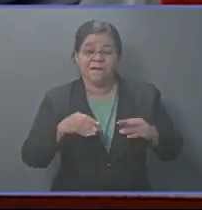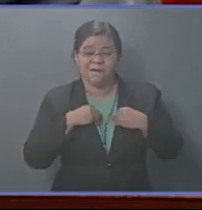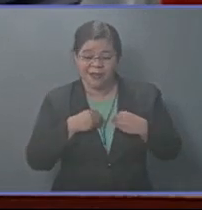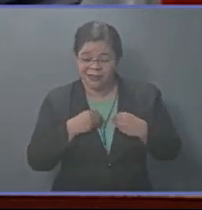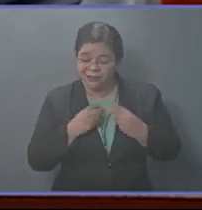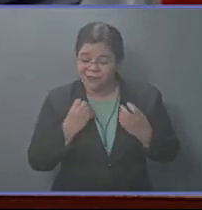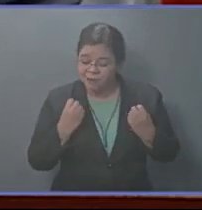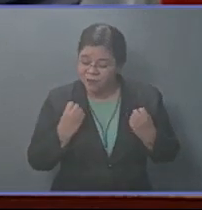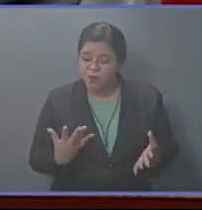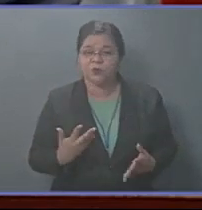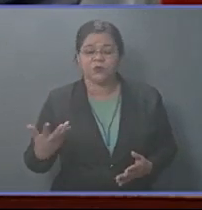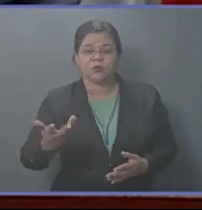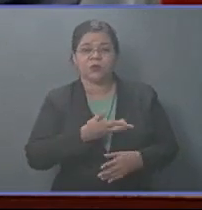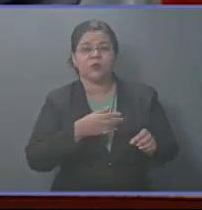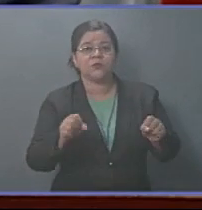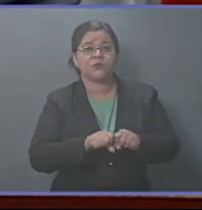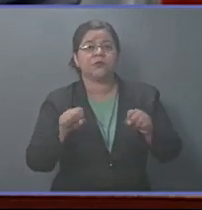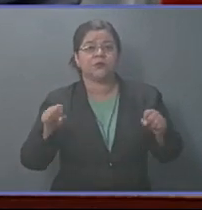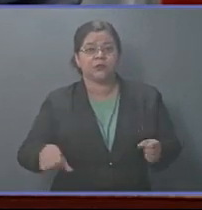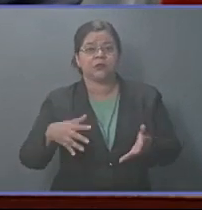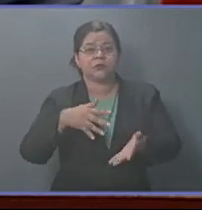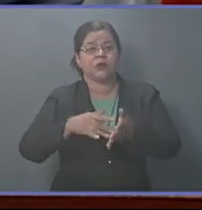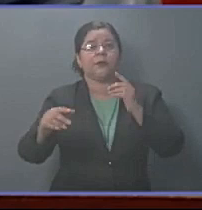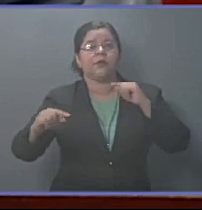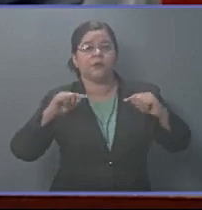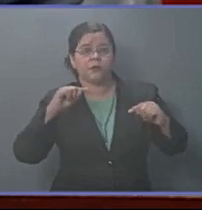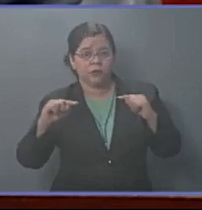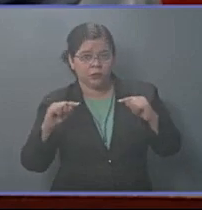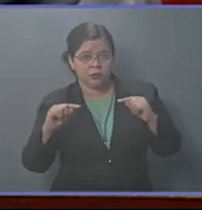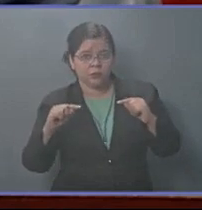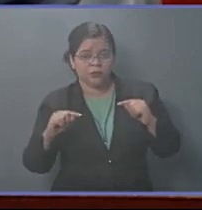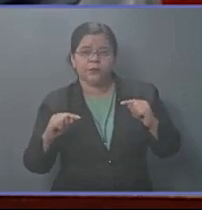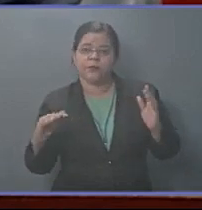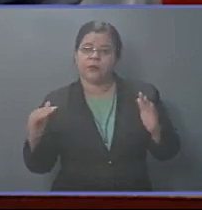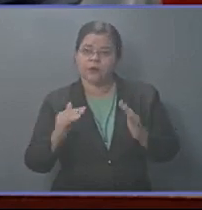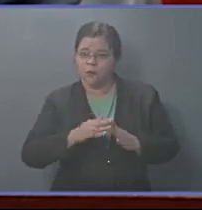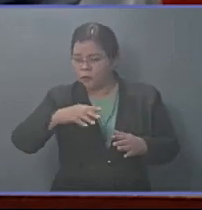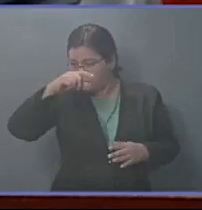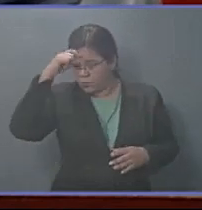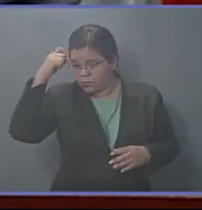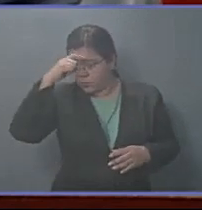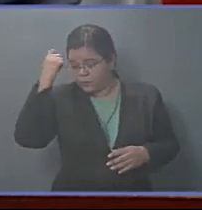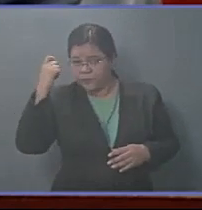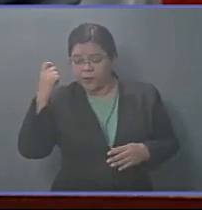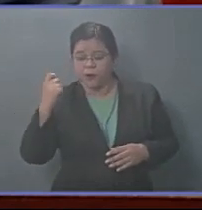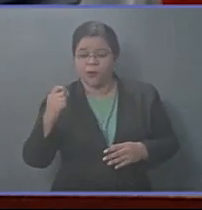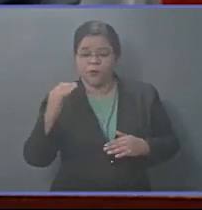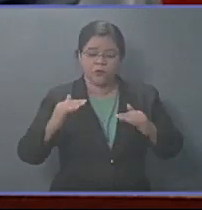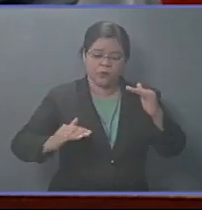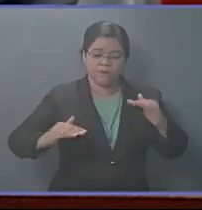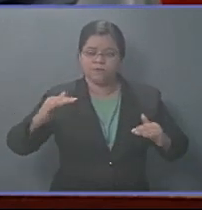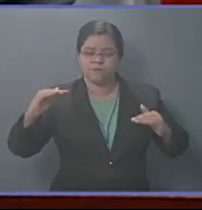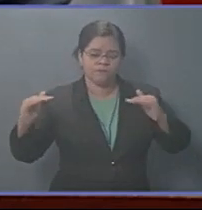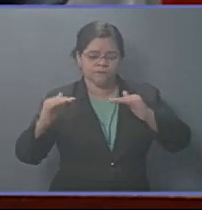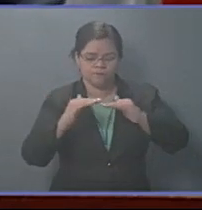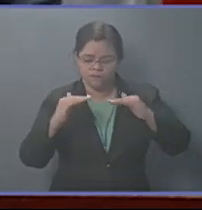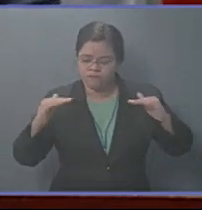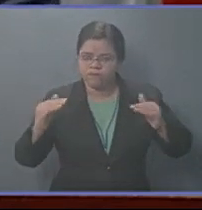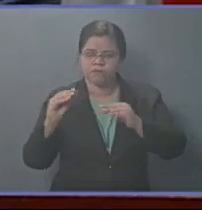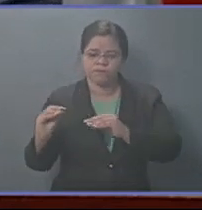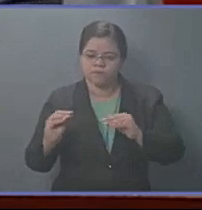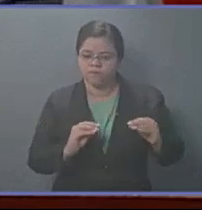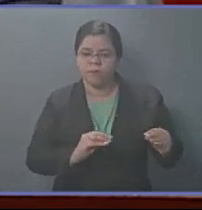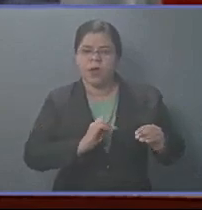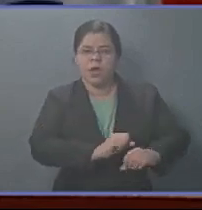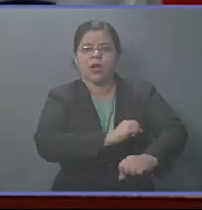gravemente nuestro sistema democrático y el funcionamiento de los pesos y contrapesos en el ejercicio del